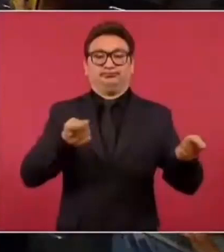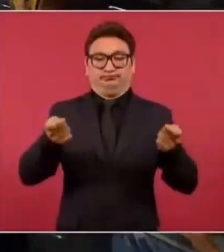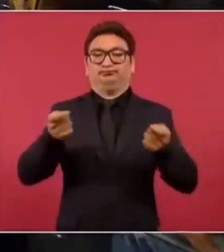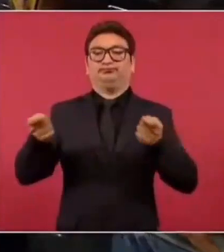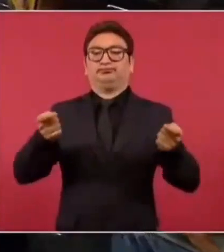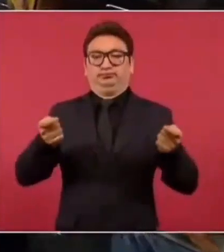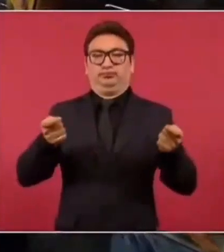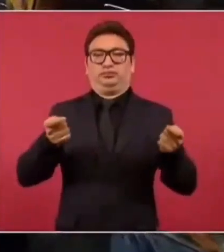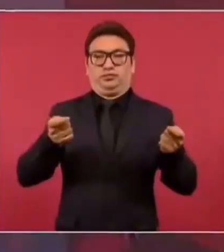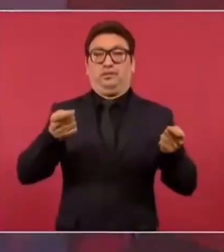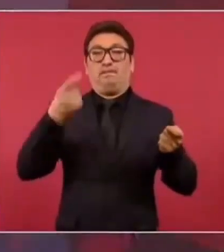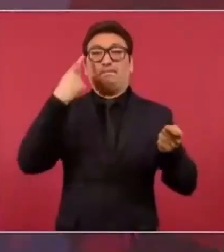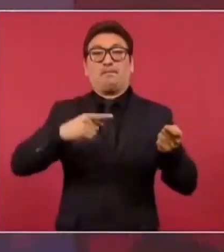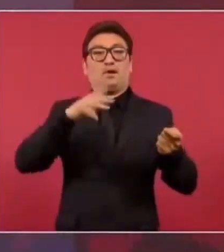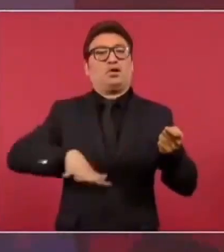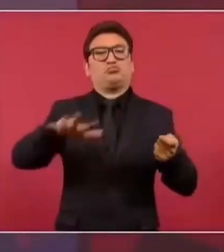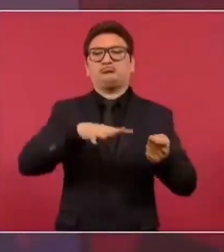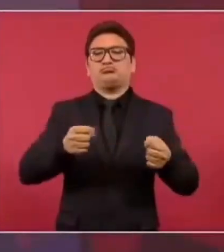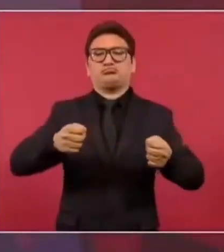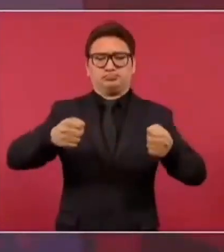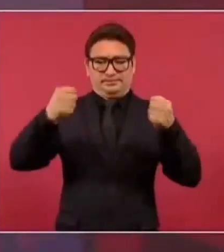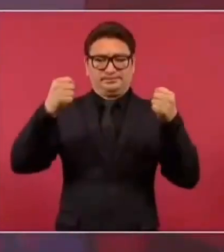de garantizar